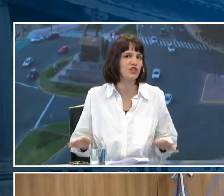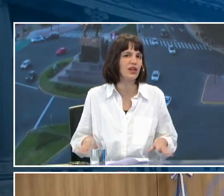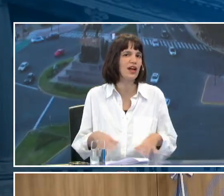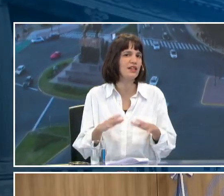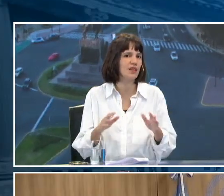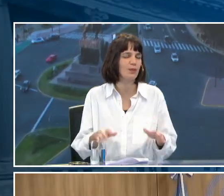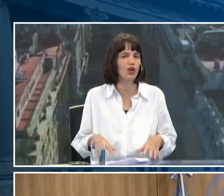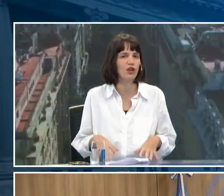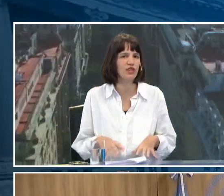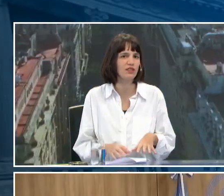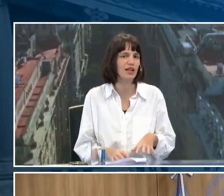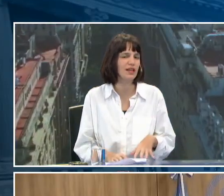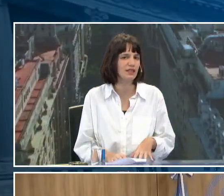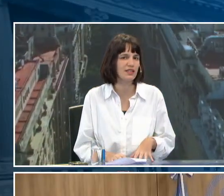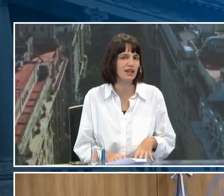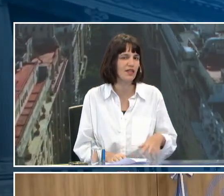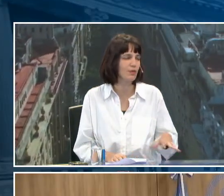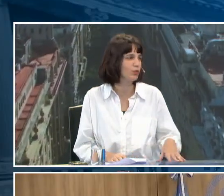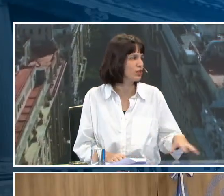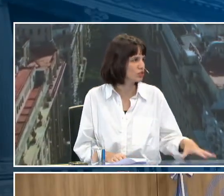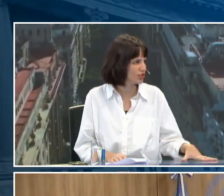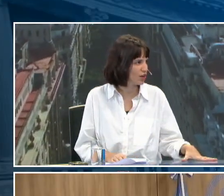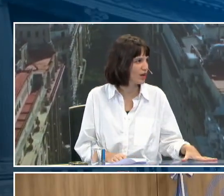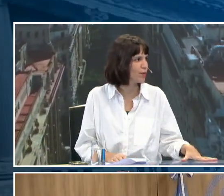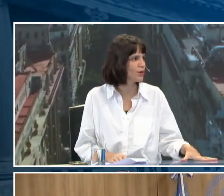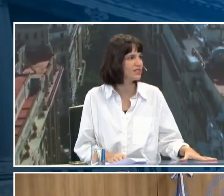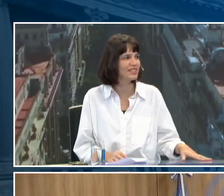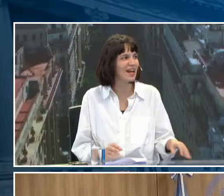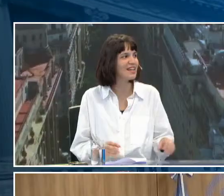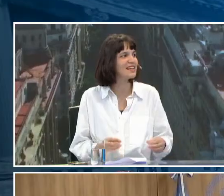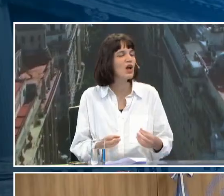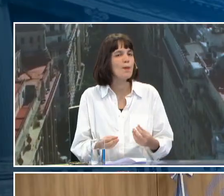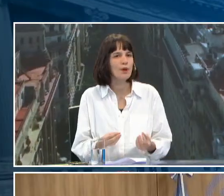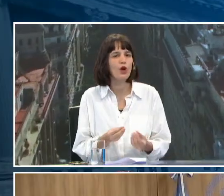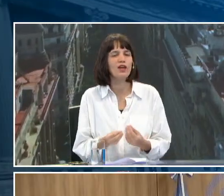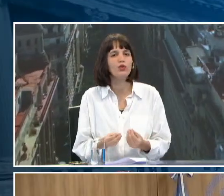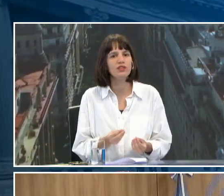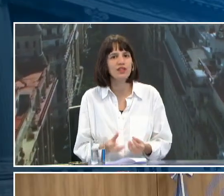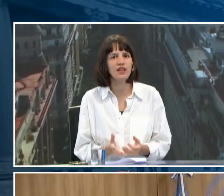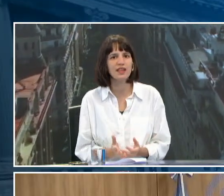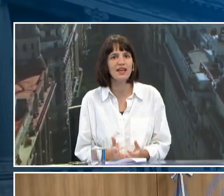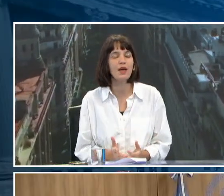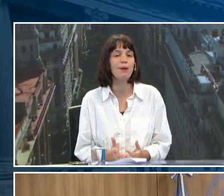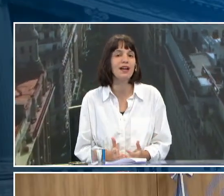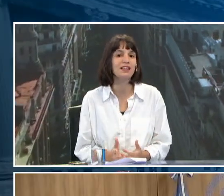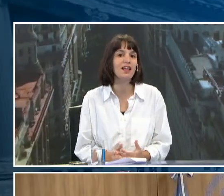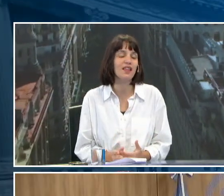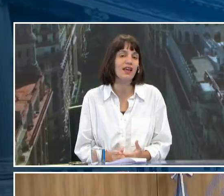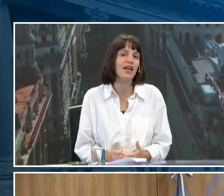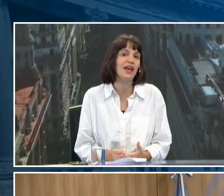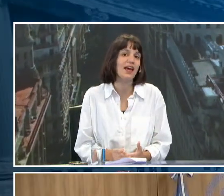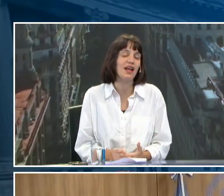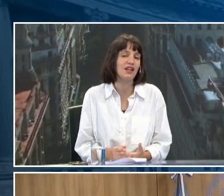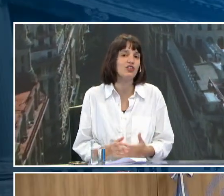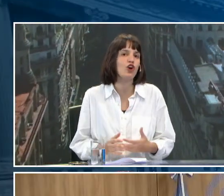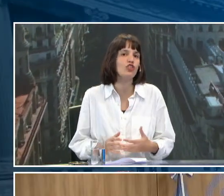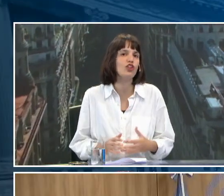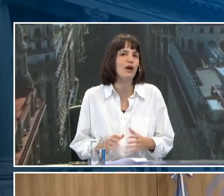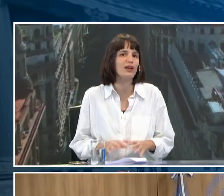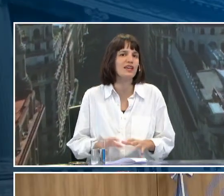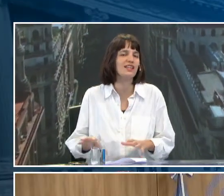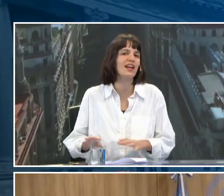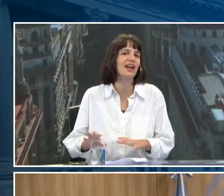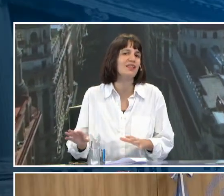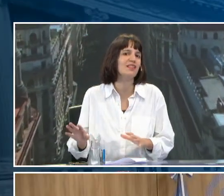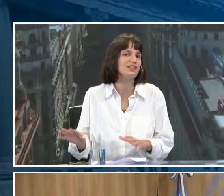listas nacionales y después las listas a diputados y senadores provinciales, pero hay un interés ahí de parte de Ritondo de,